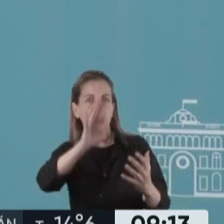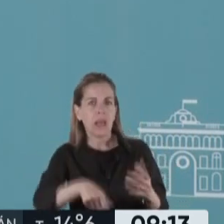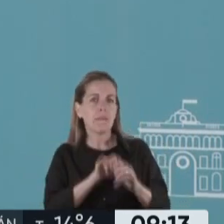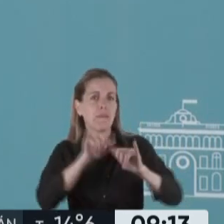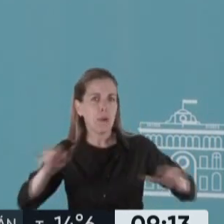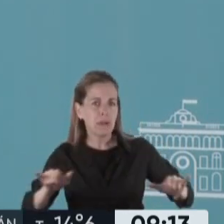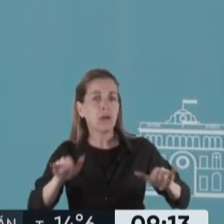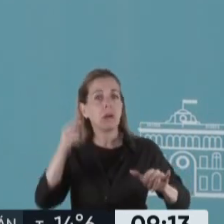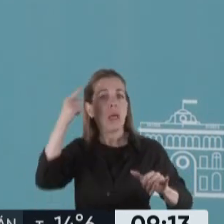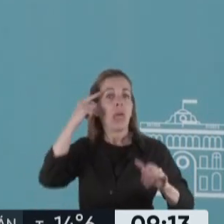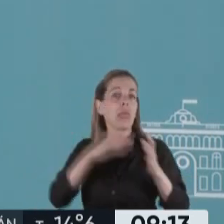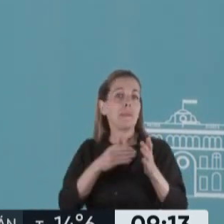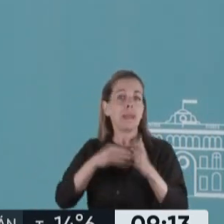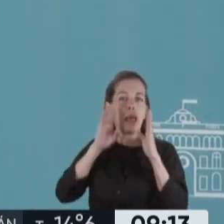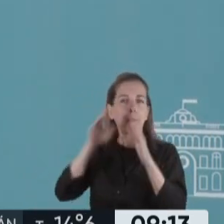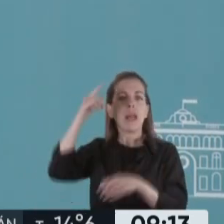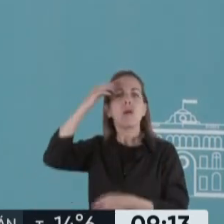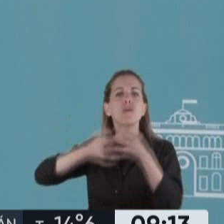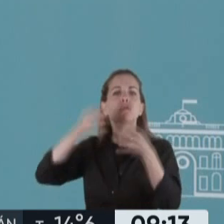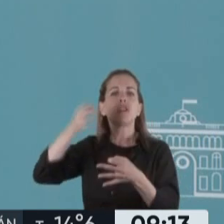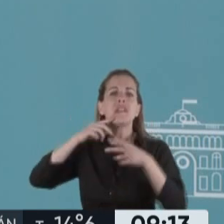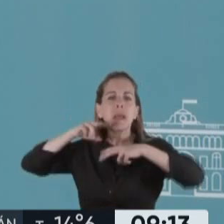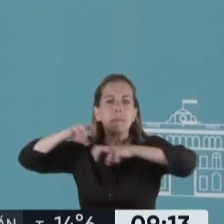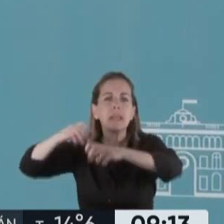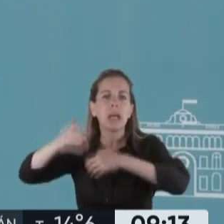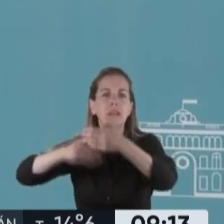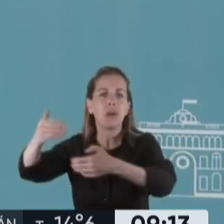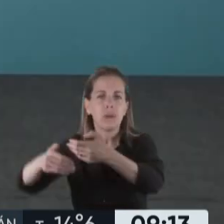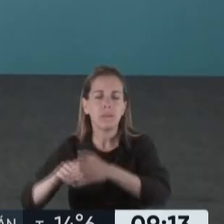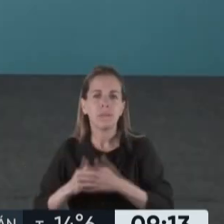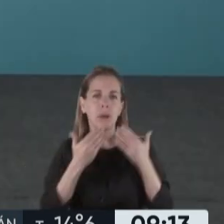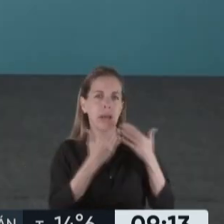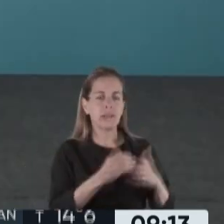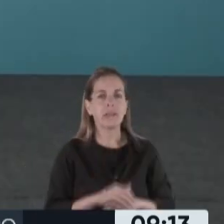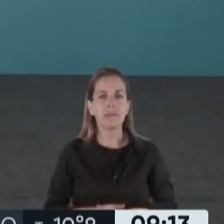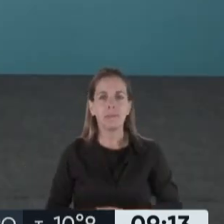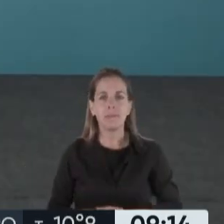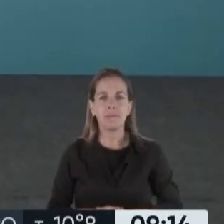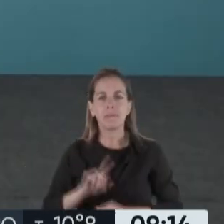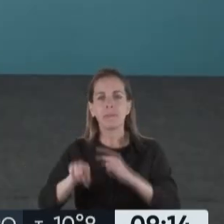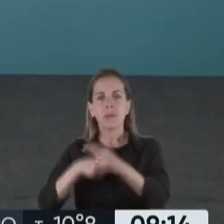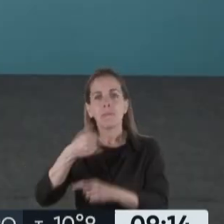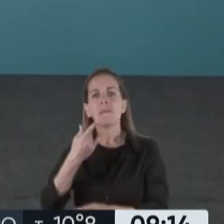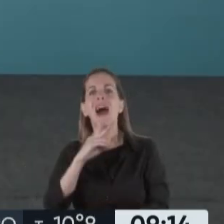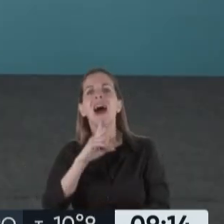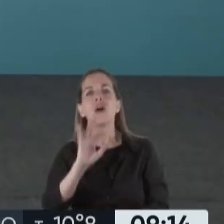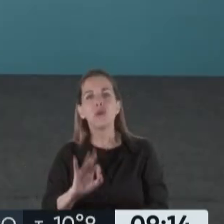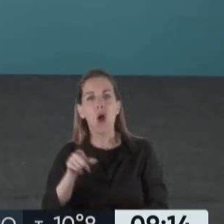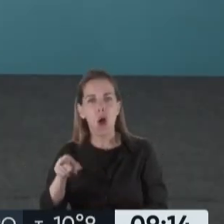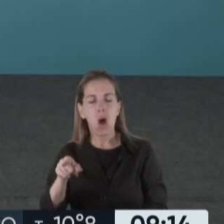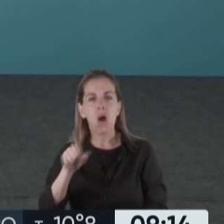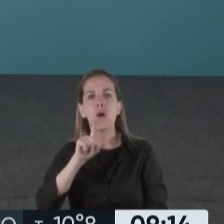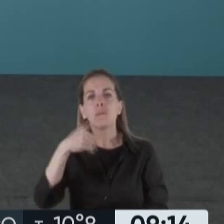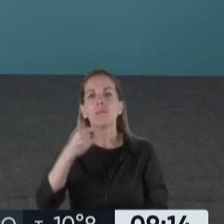lo que la justicia va avanzando en la investigación y lo que va determinando. Muchas gracias. Mauro Rosales, de Multivisión Federal.